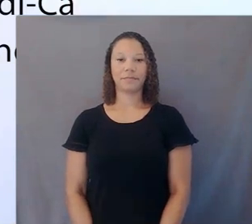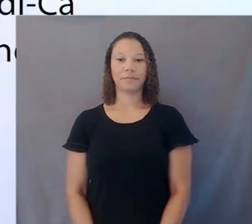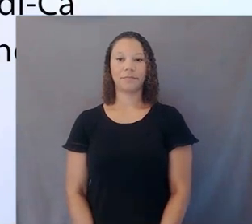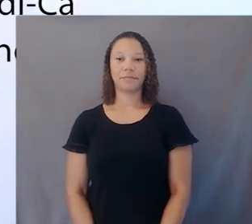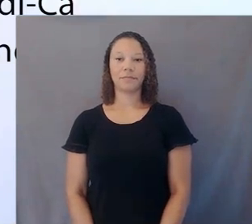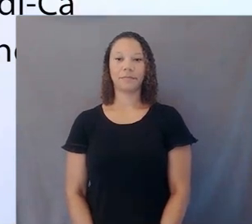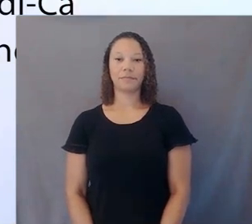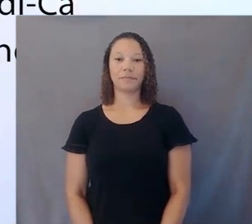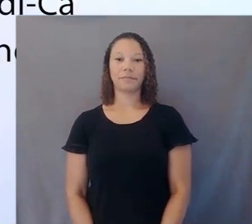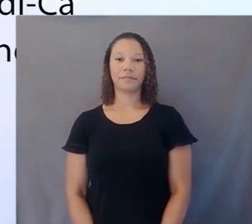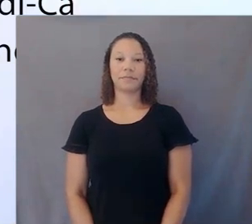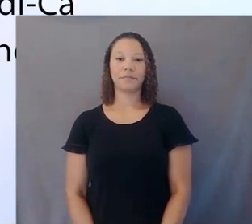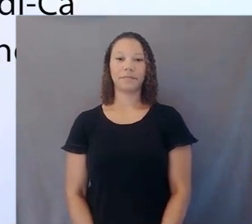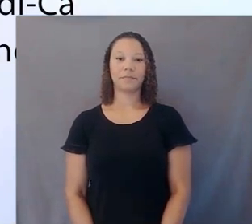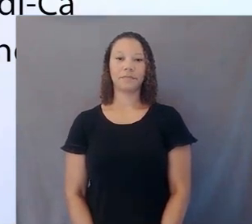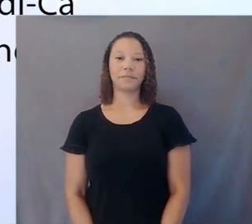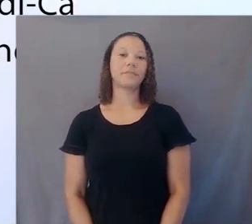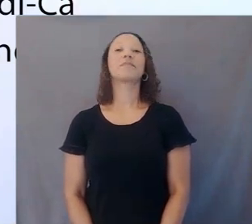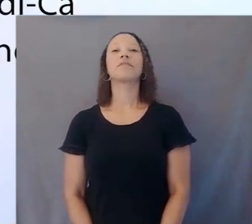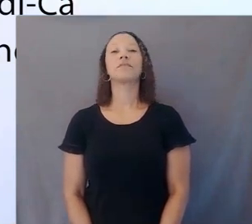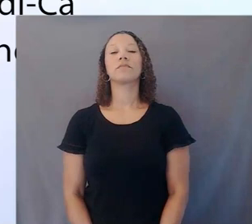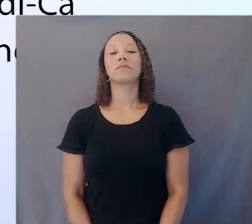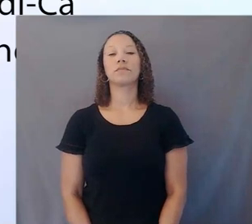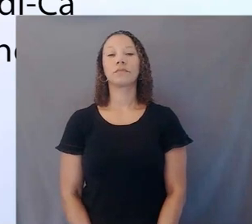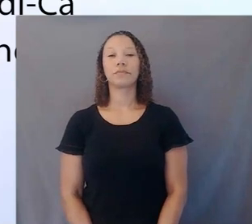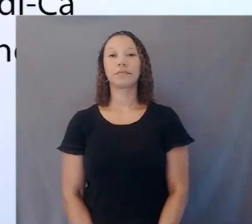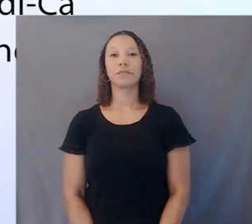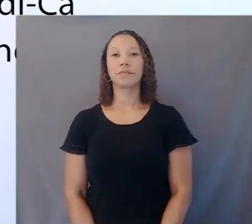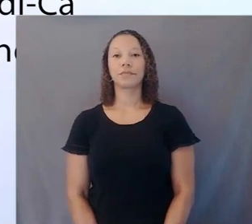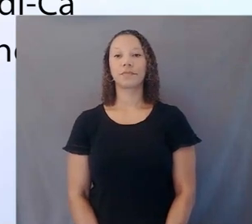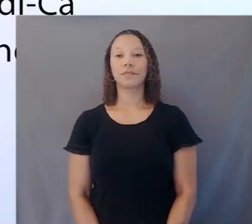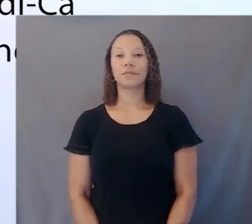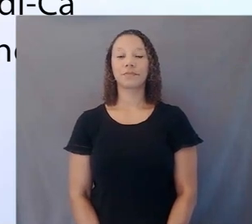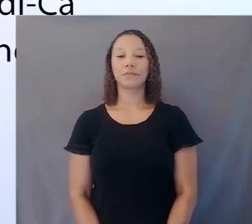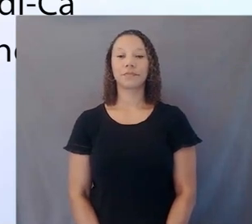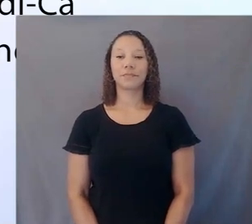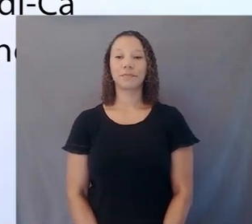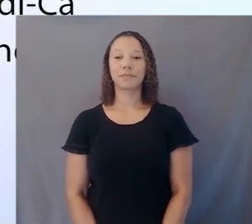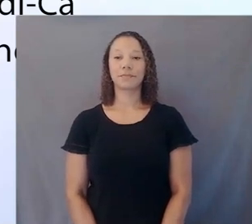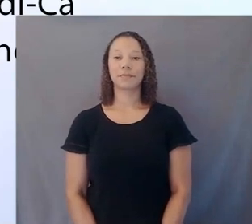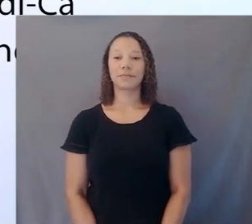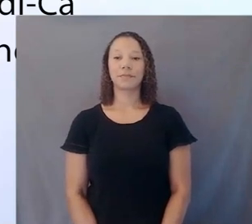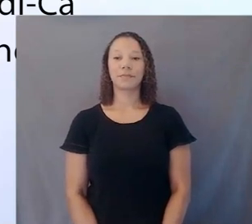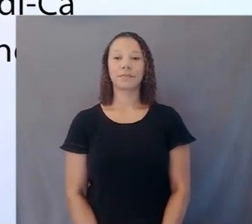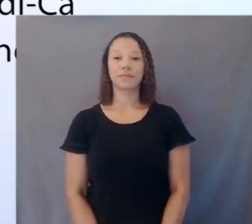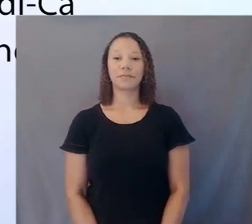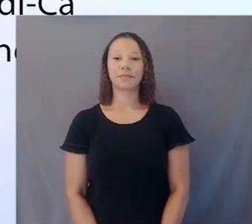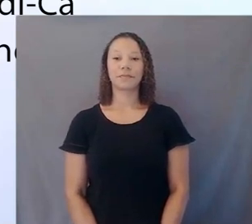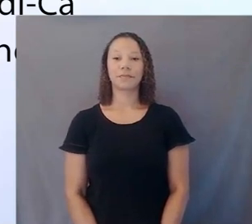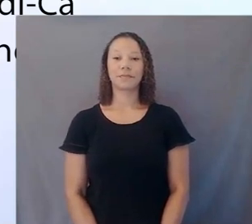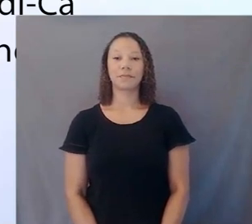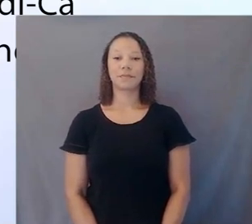tengan o son elegibles para Medi-Cal, o 3, niños nativos